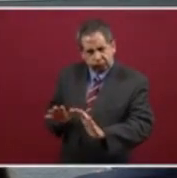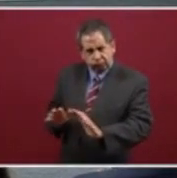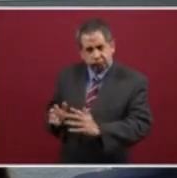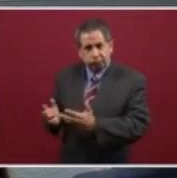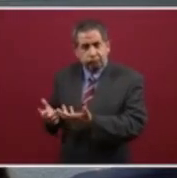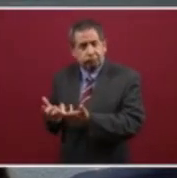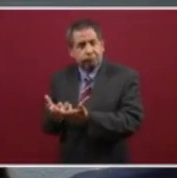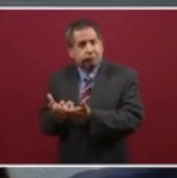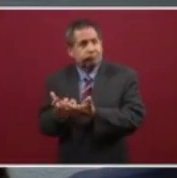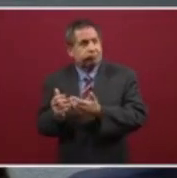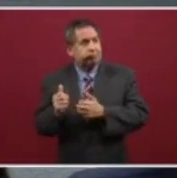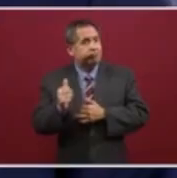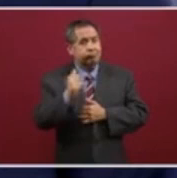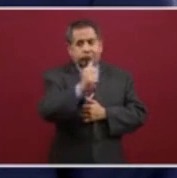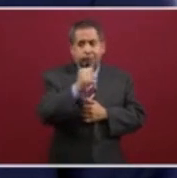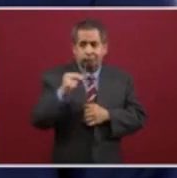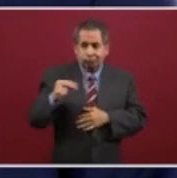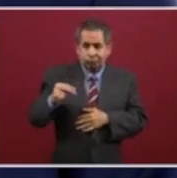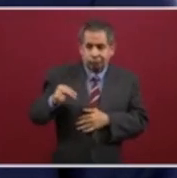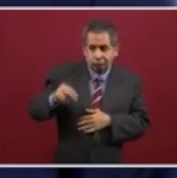pasaran al norte